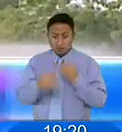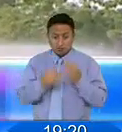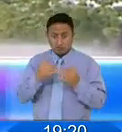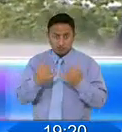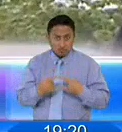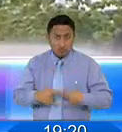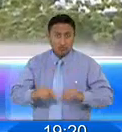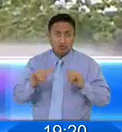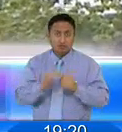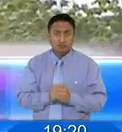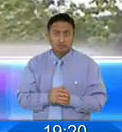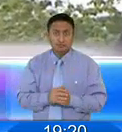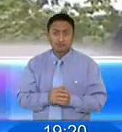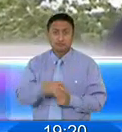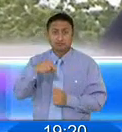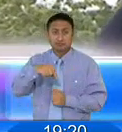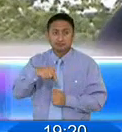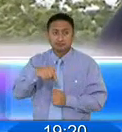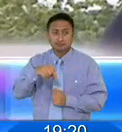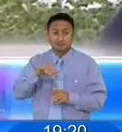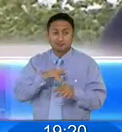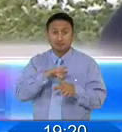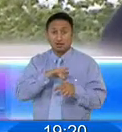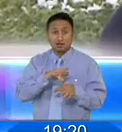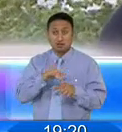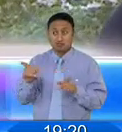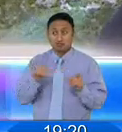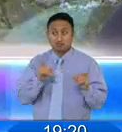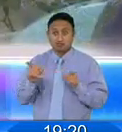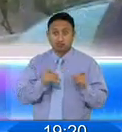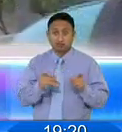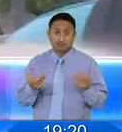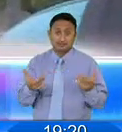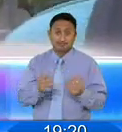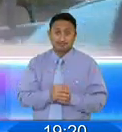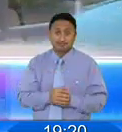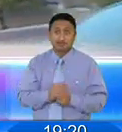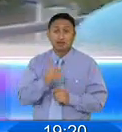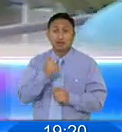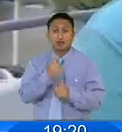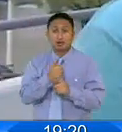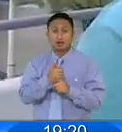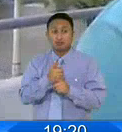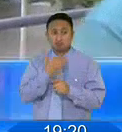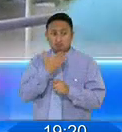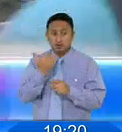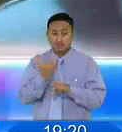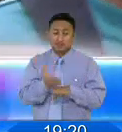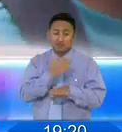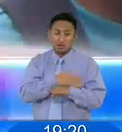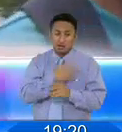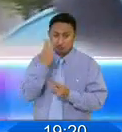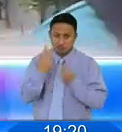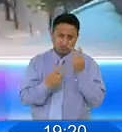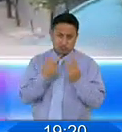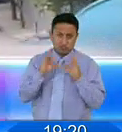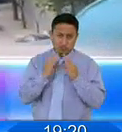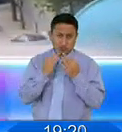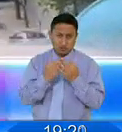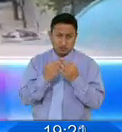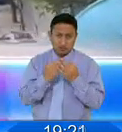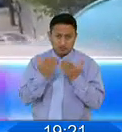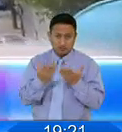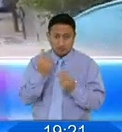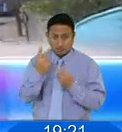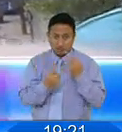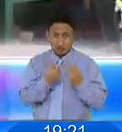pandemia, porque estamos todavía con el riesgo de ser contagiados. Por eso adelantarse un poquito a visitar a nuestros familiares que ya se nos han